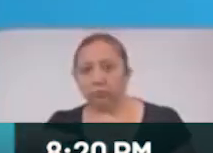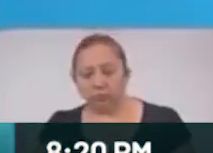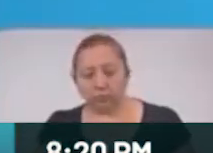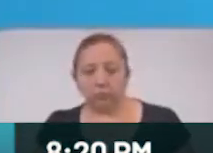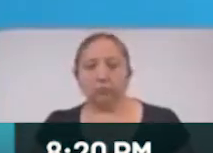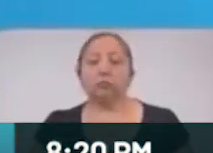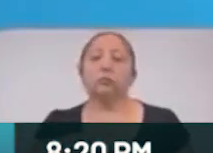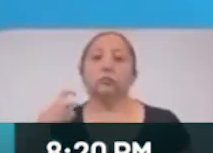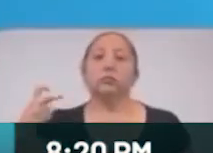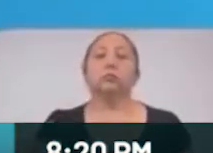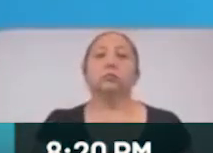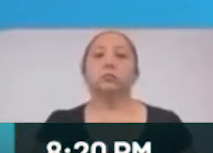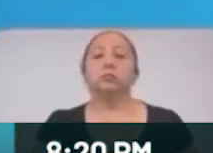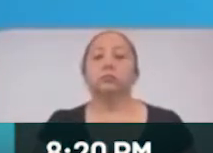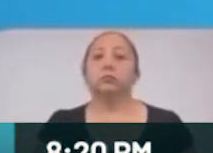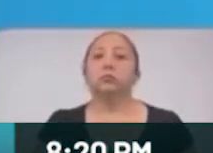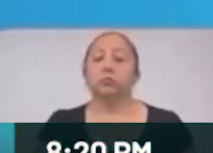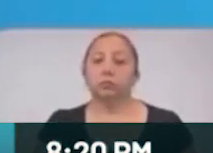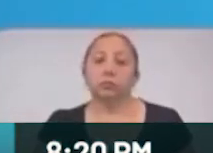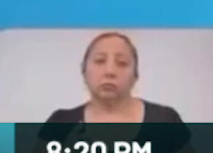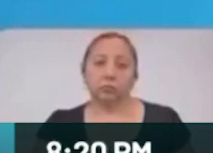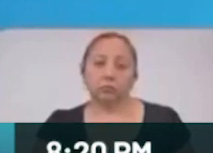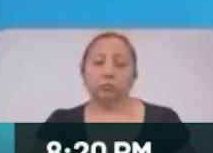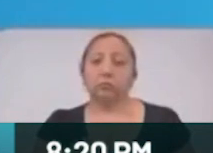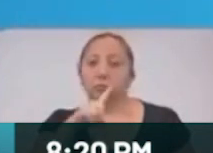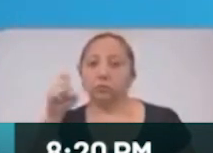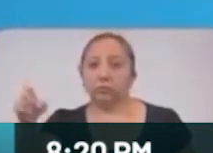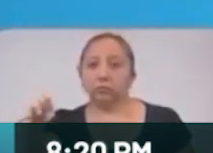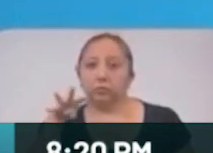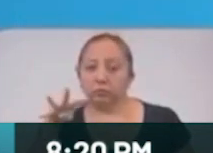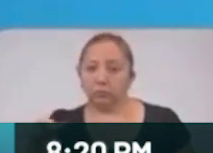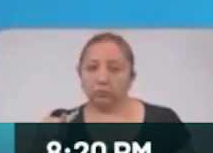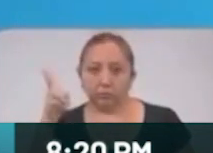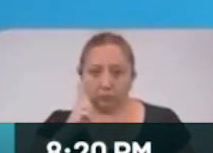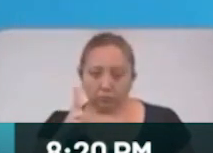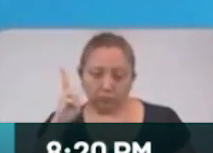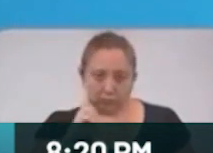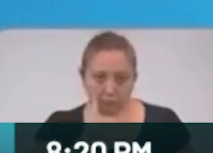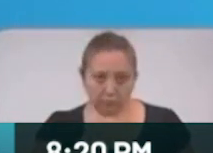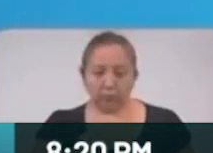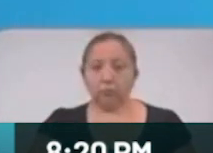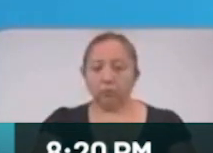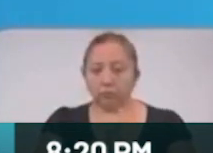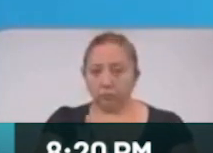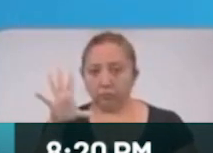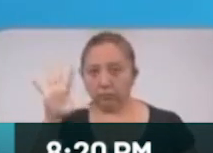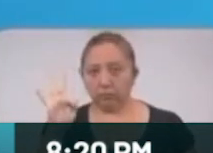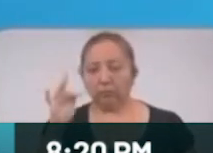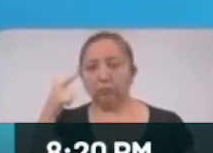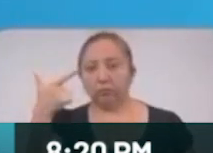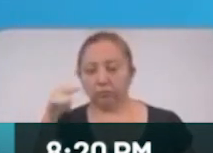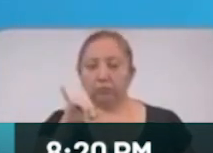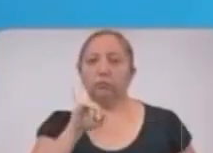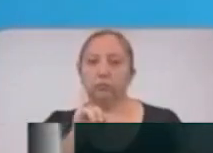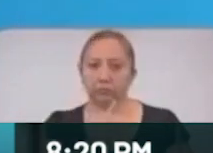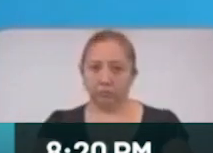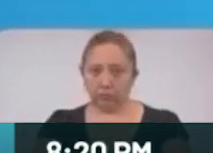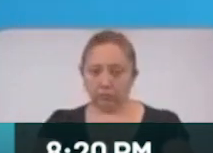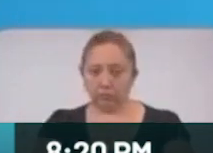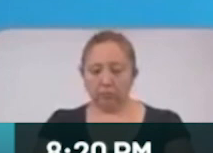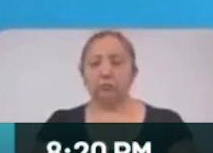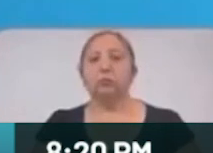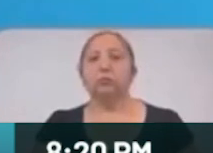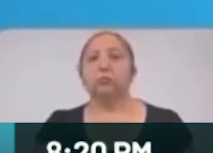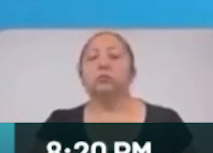En este ejercicio epidemiológico se tomaron 119 muestras, de las cuales 47 salieron positivas.